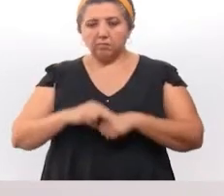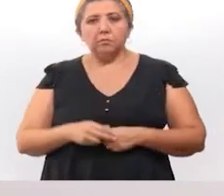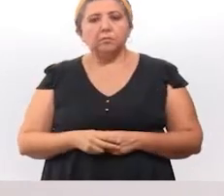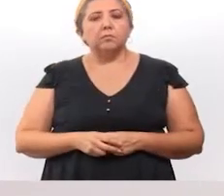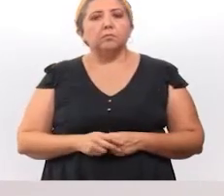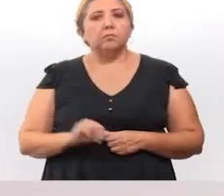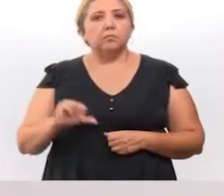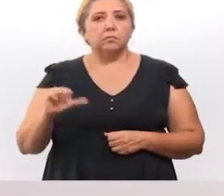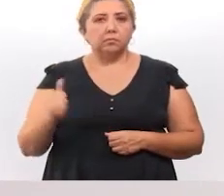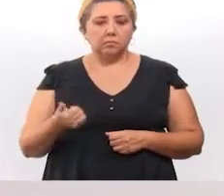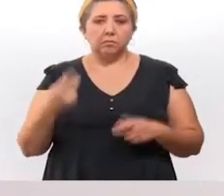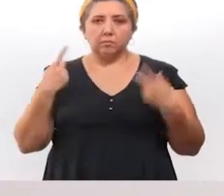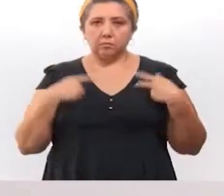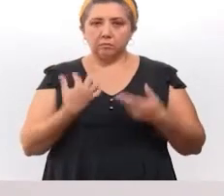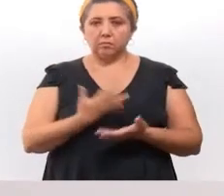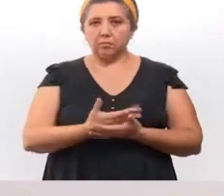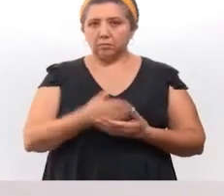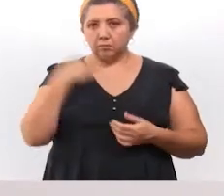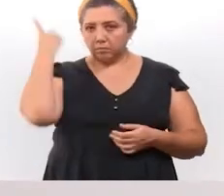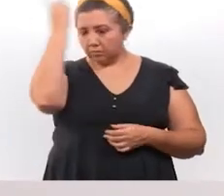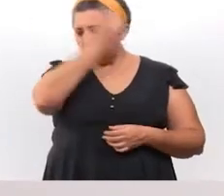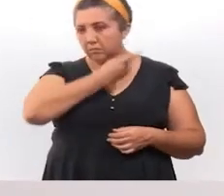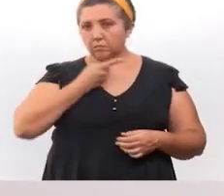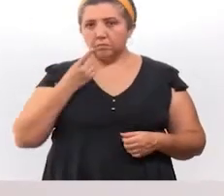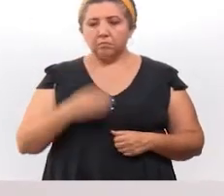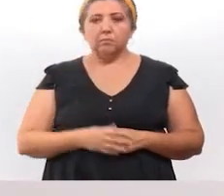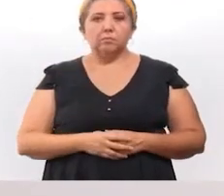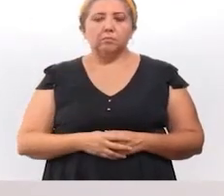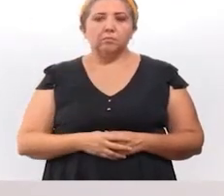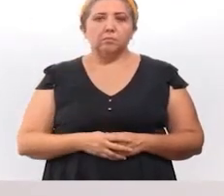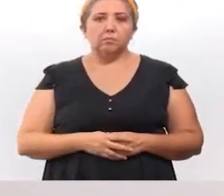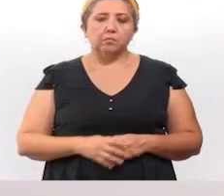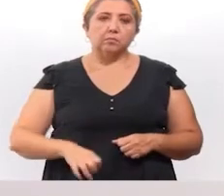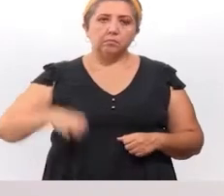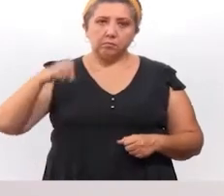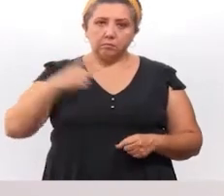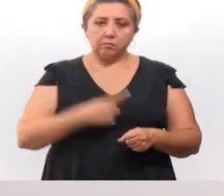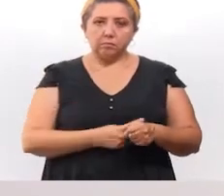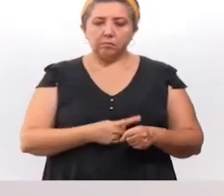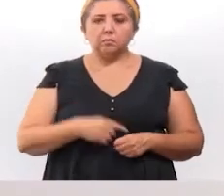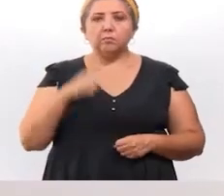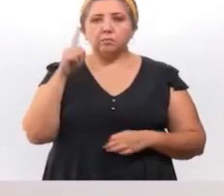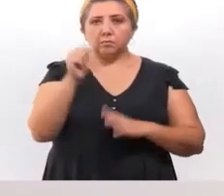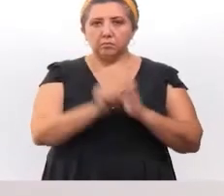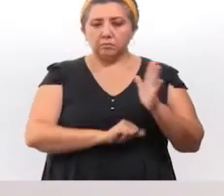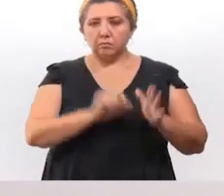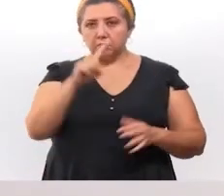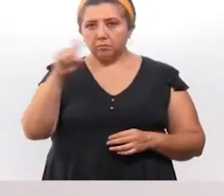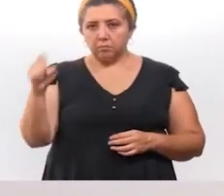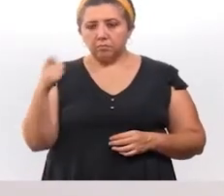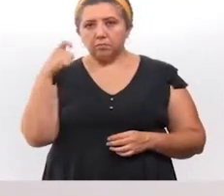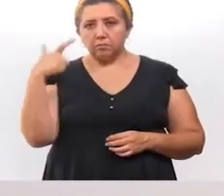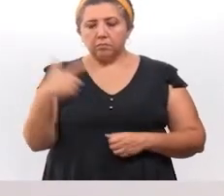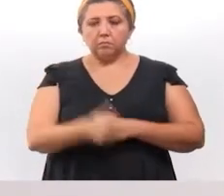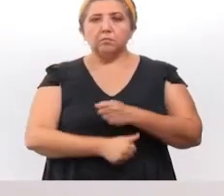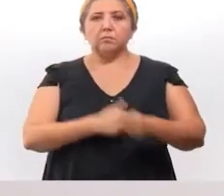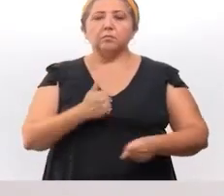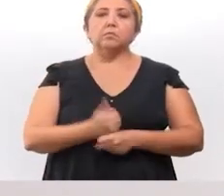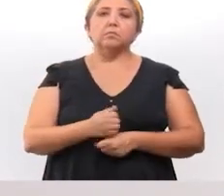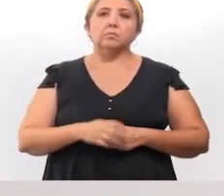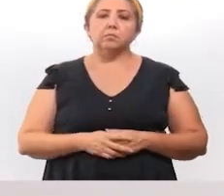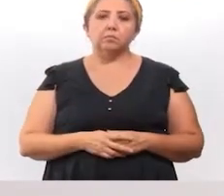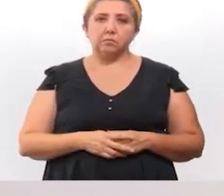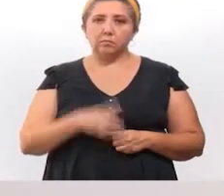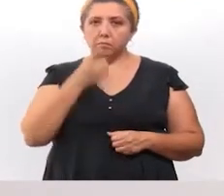aislamiento total. Hay otros pacientes a la espera de diagnóstico. El rango de edad de los casos es de 1 mes a 107